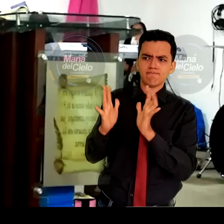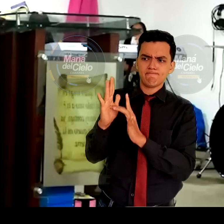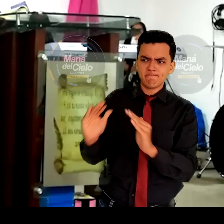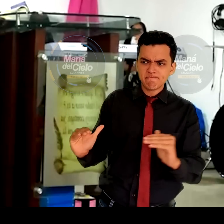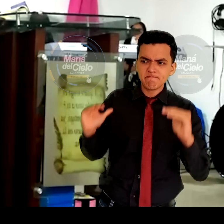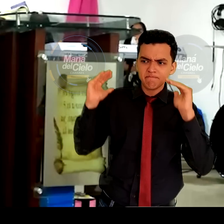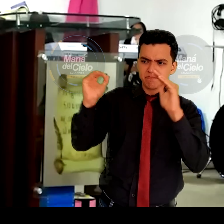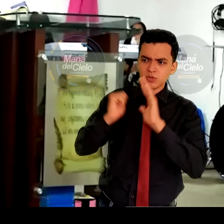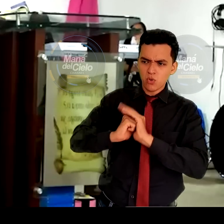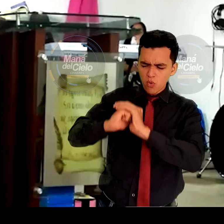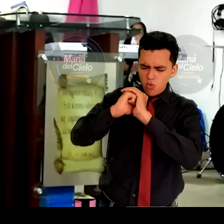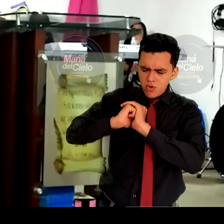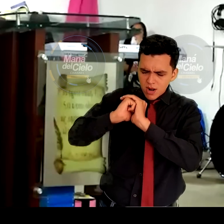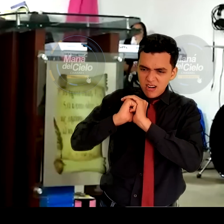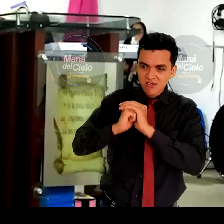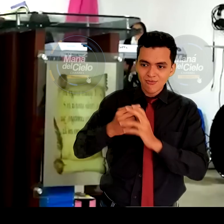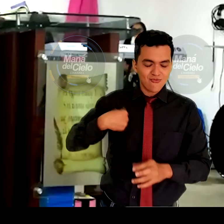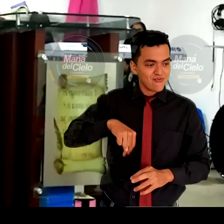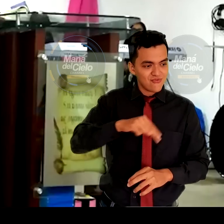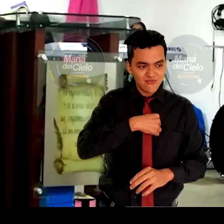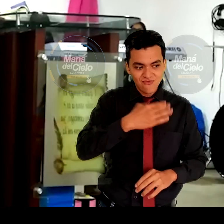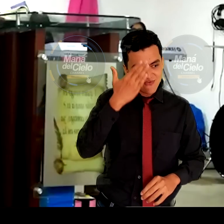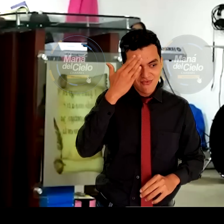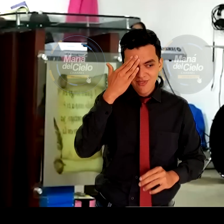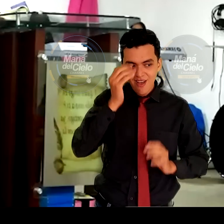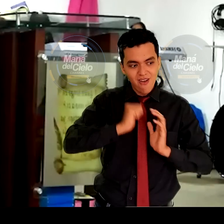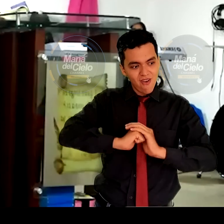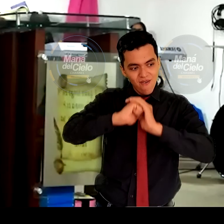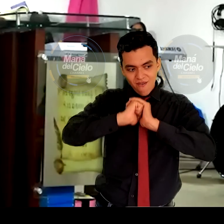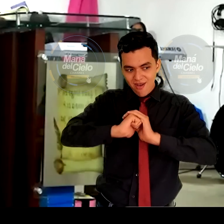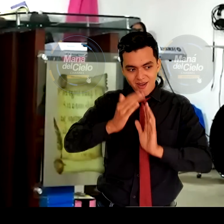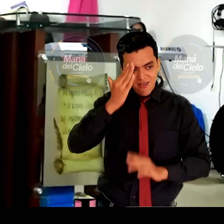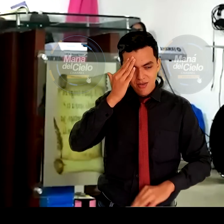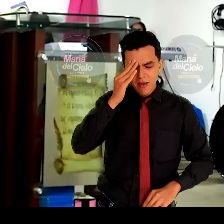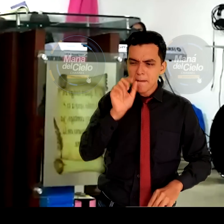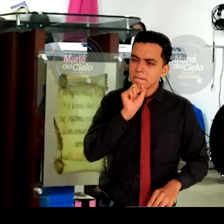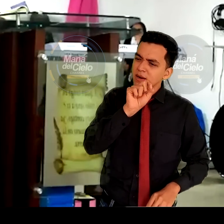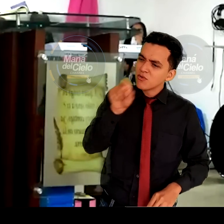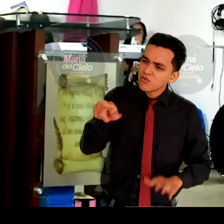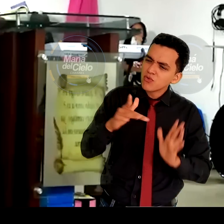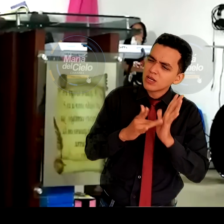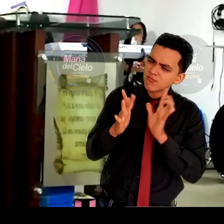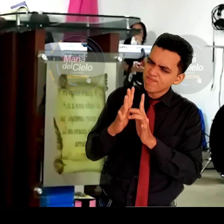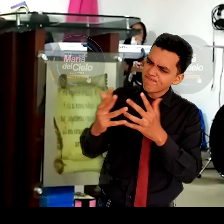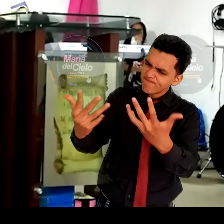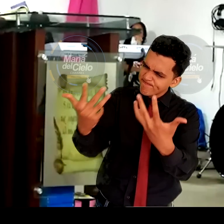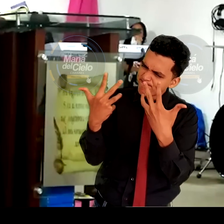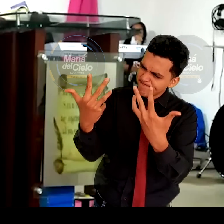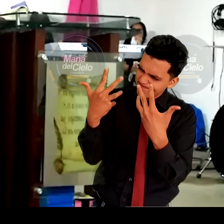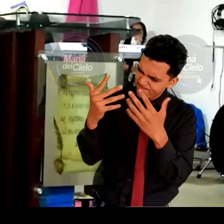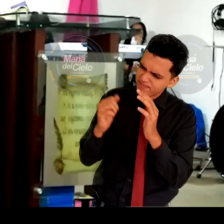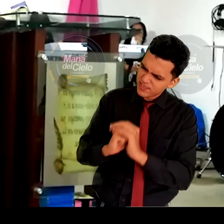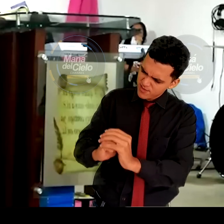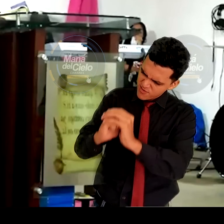Definitivamente no sabemos orar. Señor, enséñanos a orar. Y si ellos, que tuvieron a Jesús